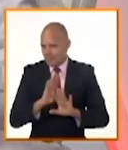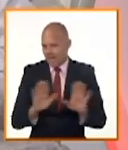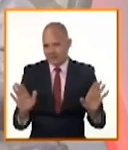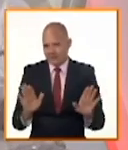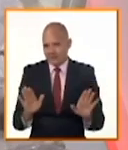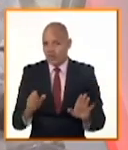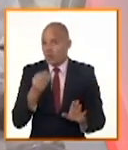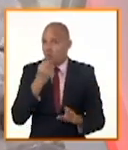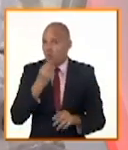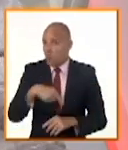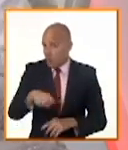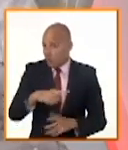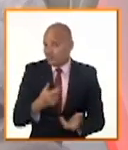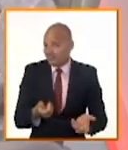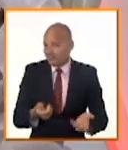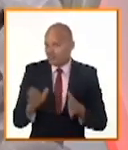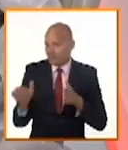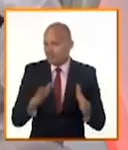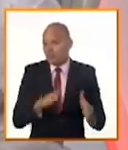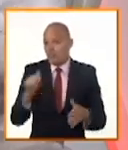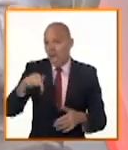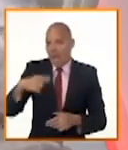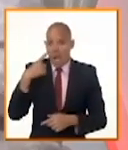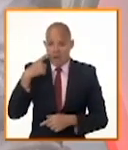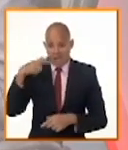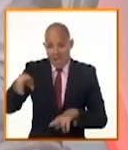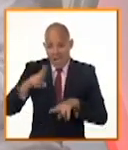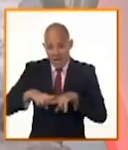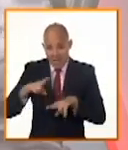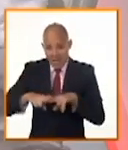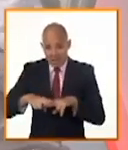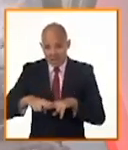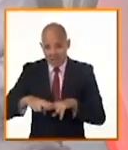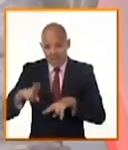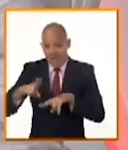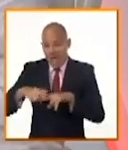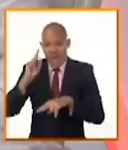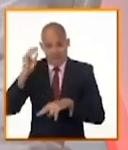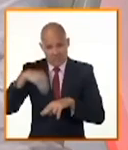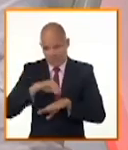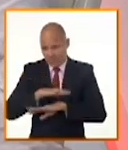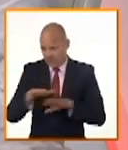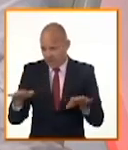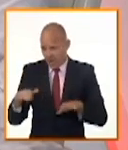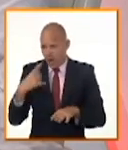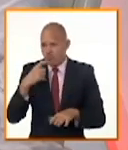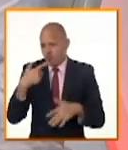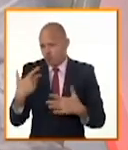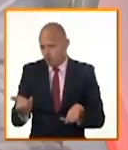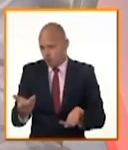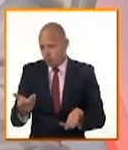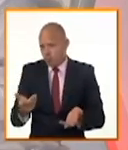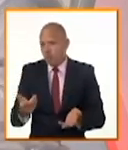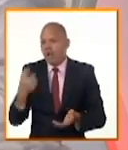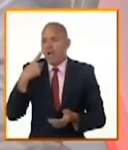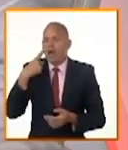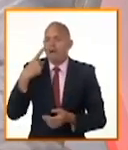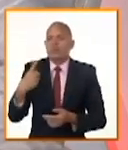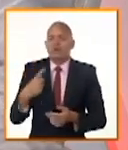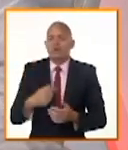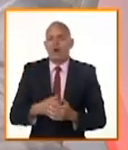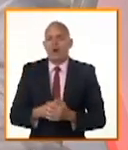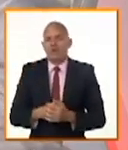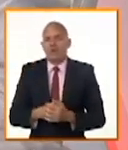estamos hablando de los municipios de alabanzas más complejos pero en el resto del país se conocen los trabajadores bancarios conocen a casi todos los actores económicos nombres